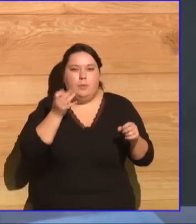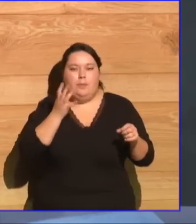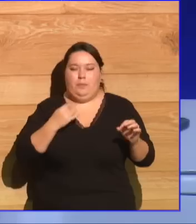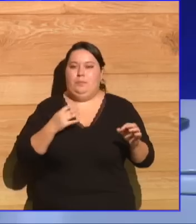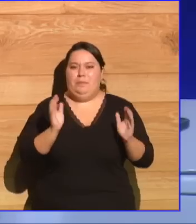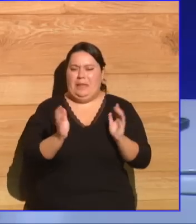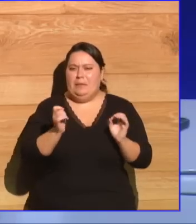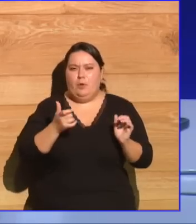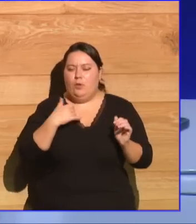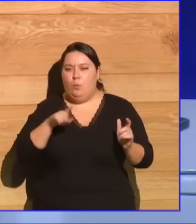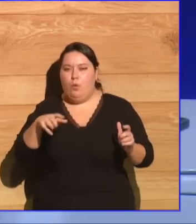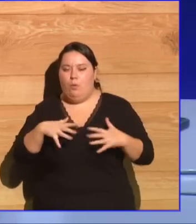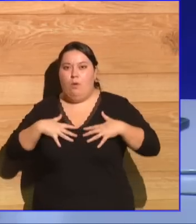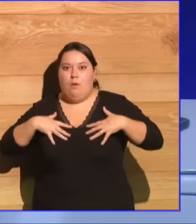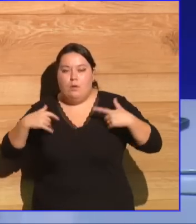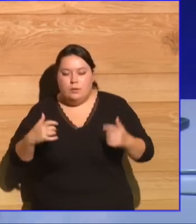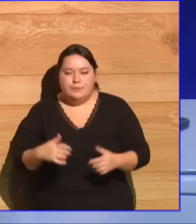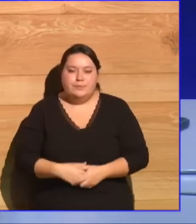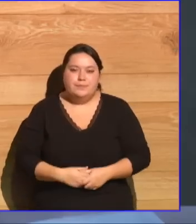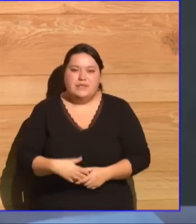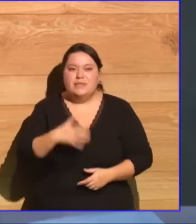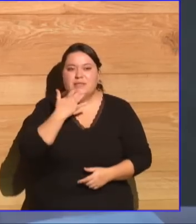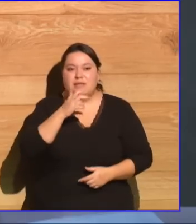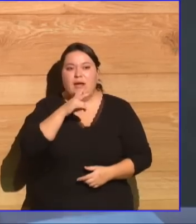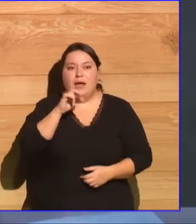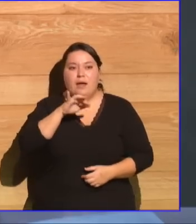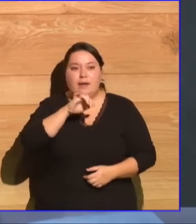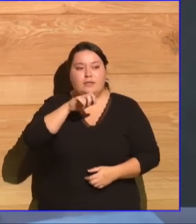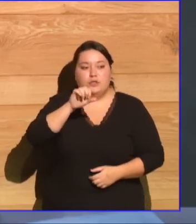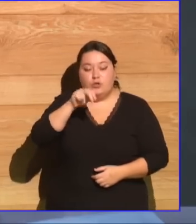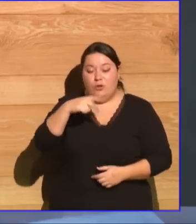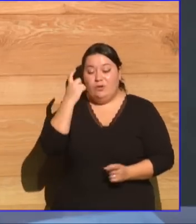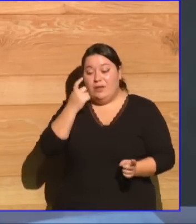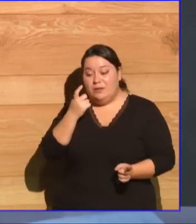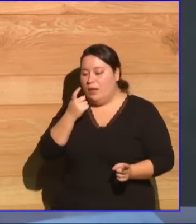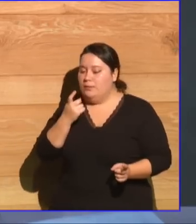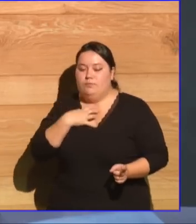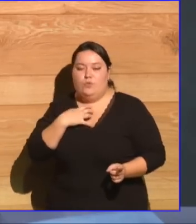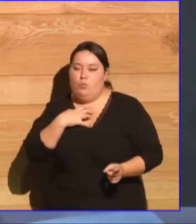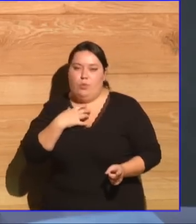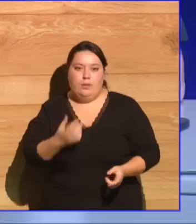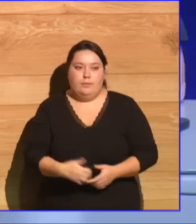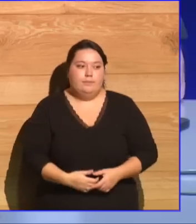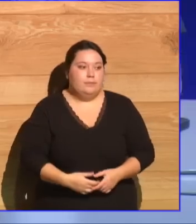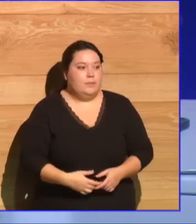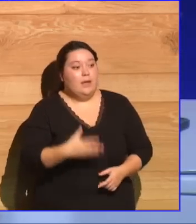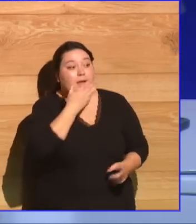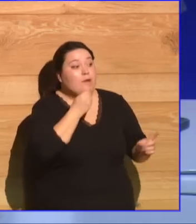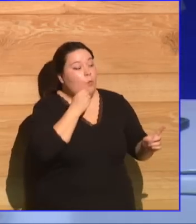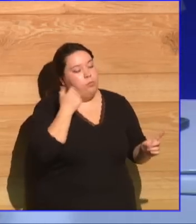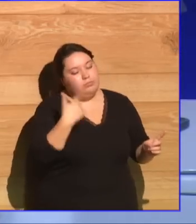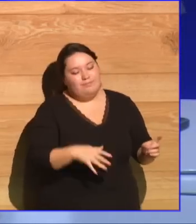invoca. Cuando Harrison Ford trata de invocar emociones, ahí no aparece nada. Qué guapo.